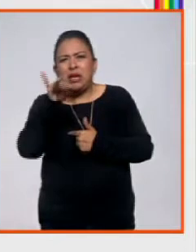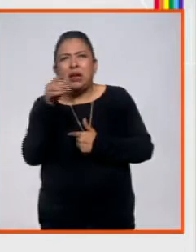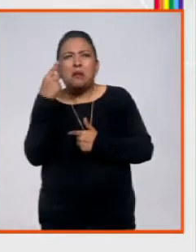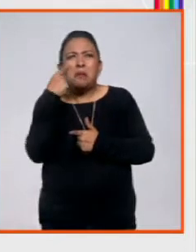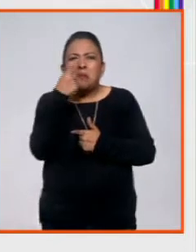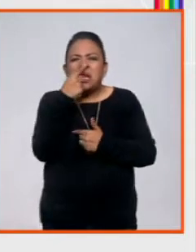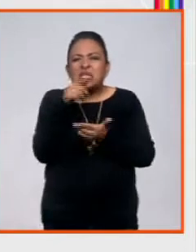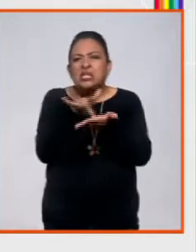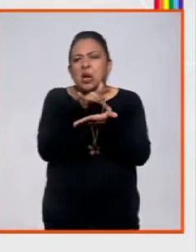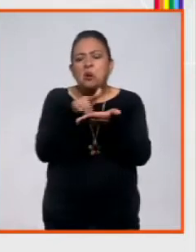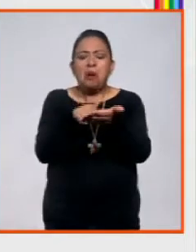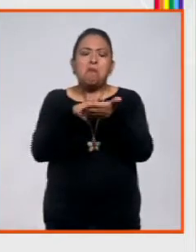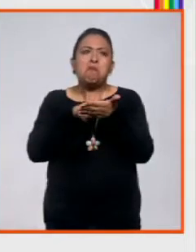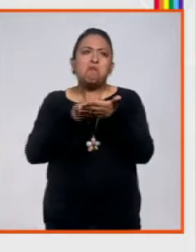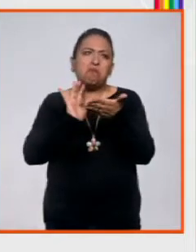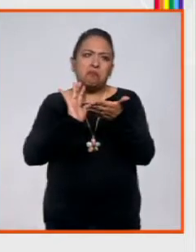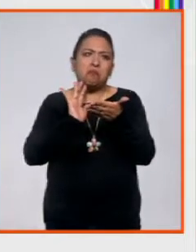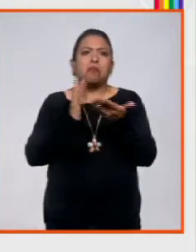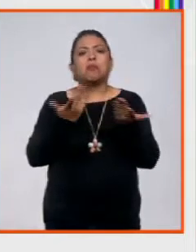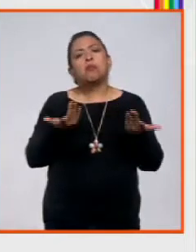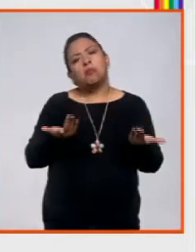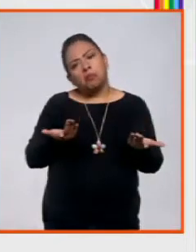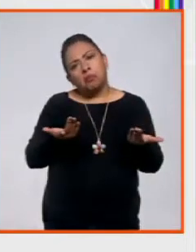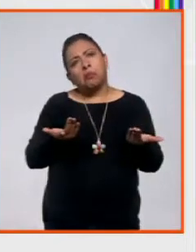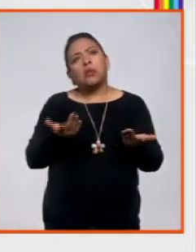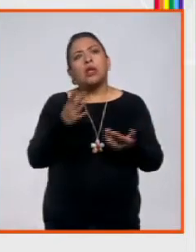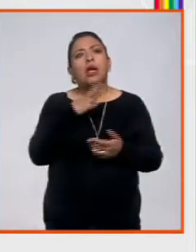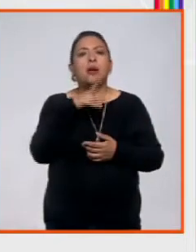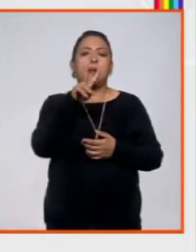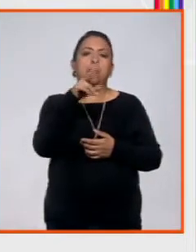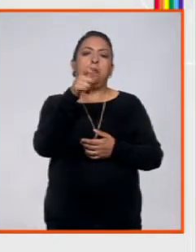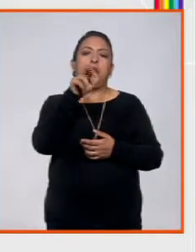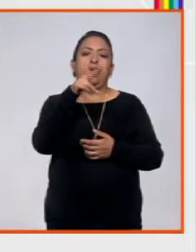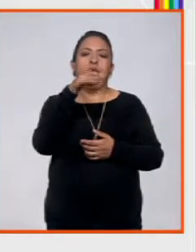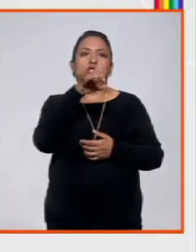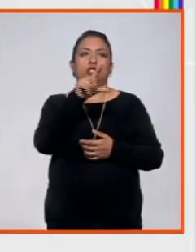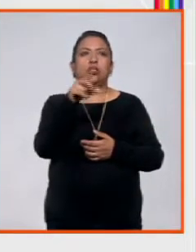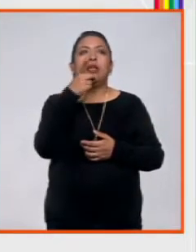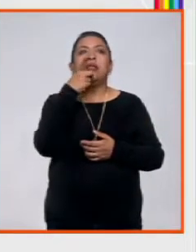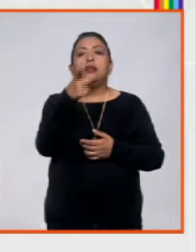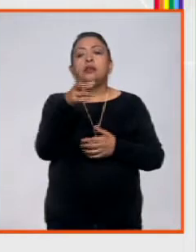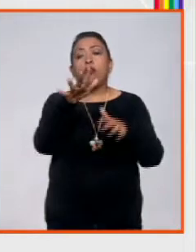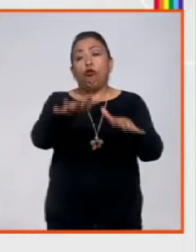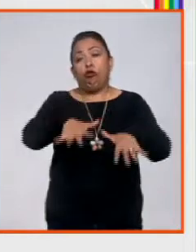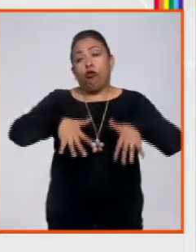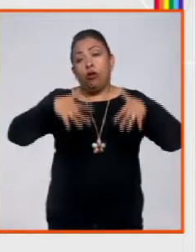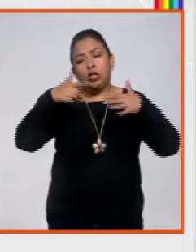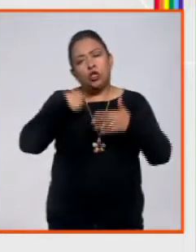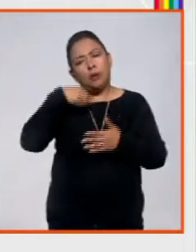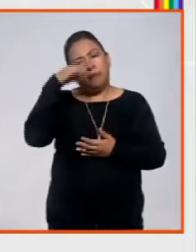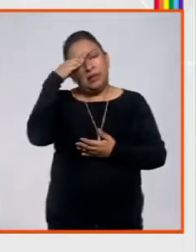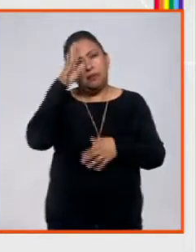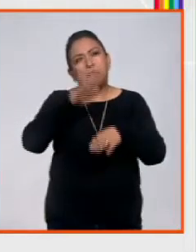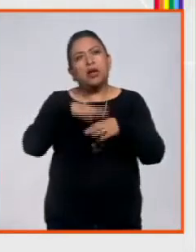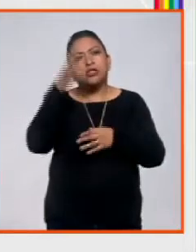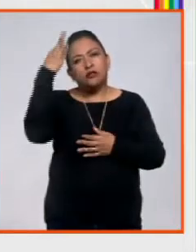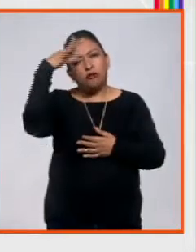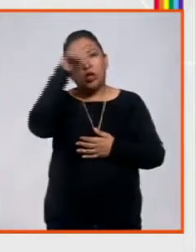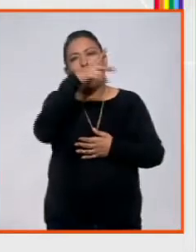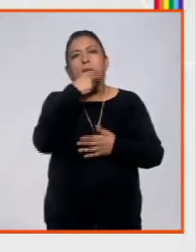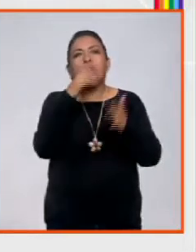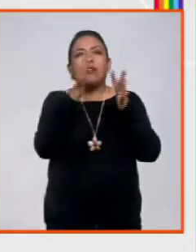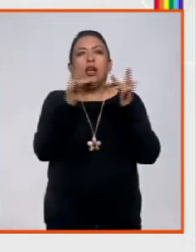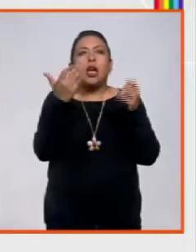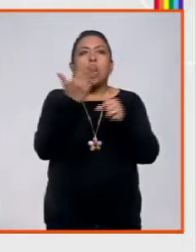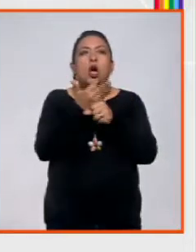una pantalla celular bueno estamos en vargas llosa dice que es la civilización del espectáculo yo creo más en el filósofo francés